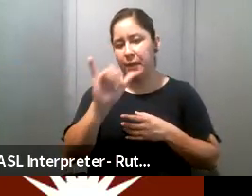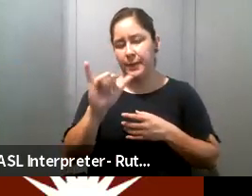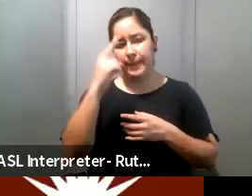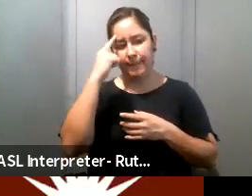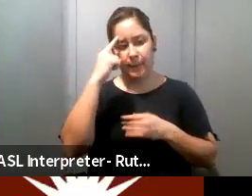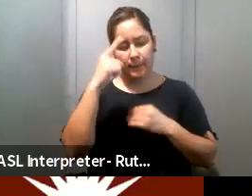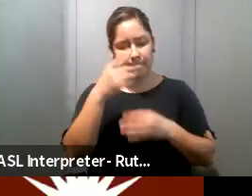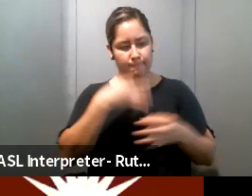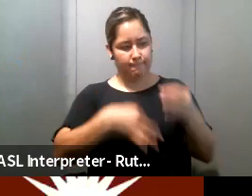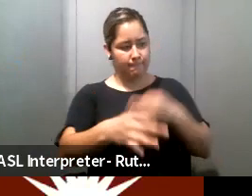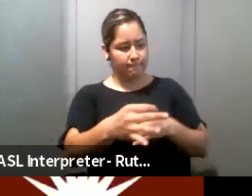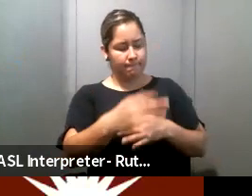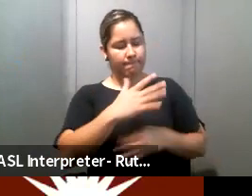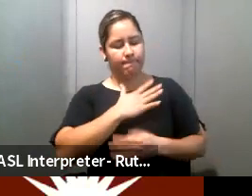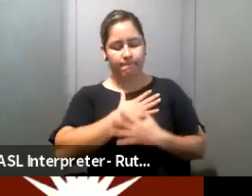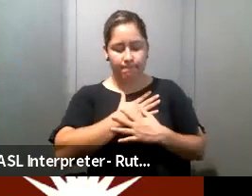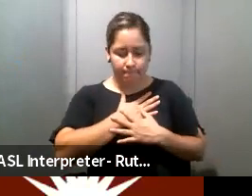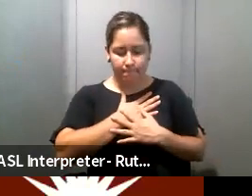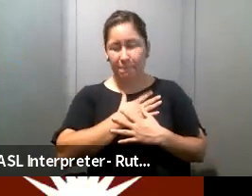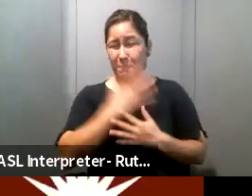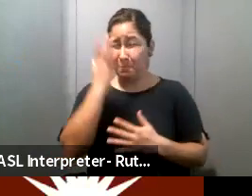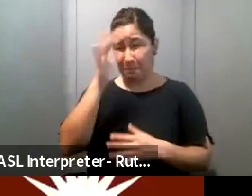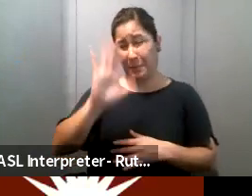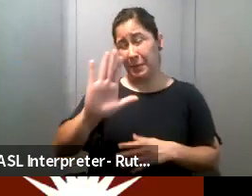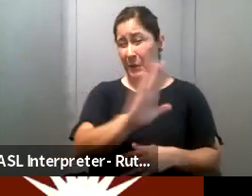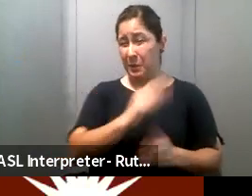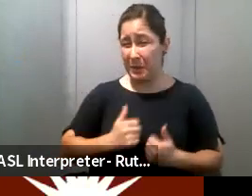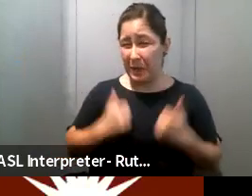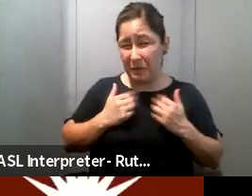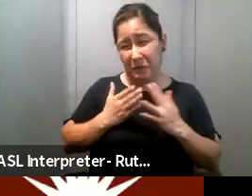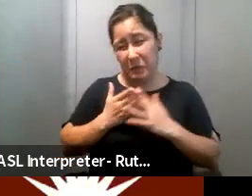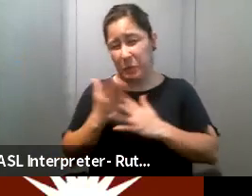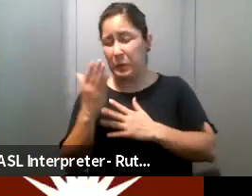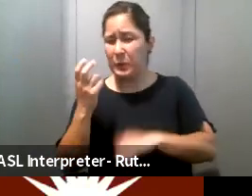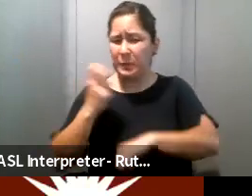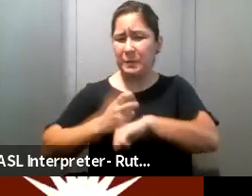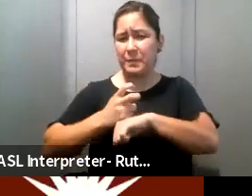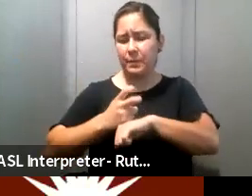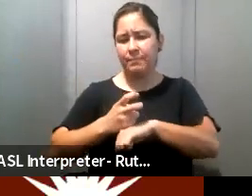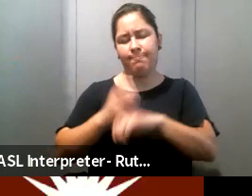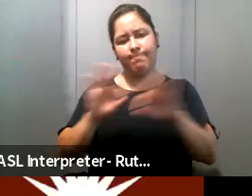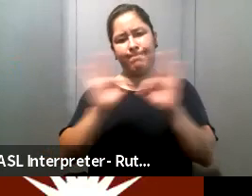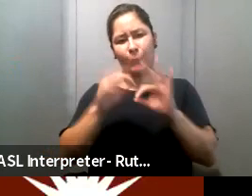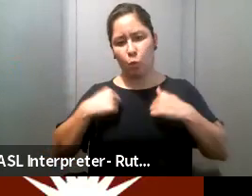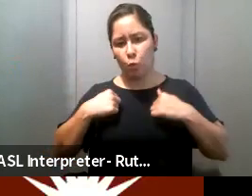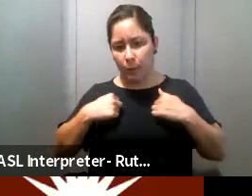lo que están pasando, y nosotros como parte de esta sociedad tenemos que erradicar este tipo